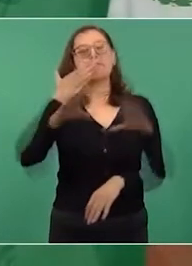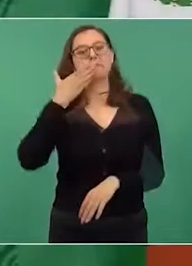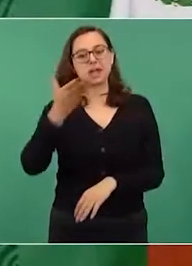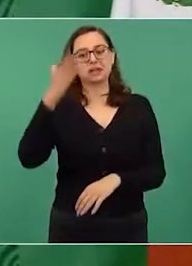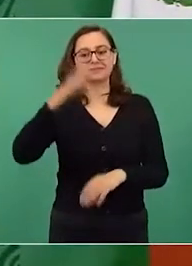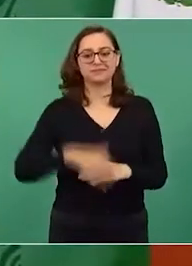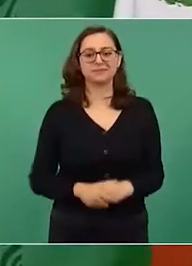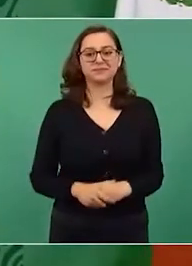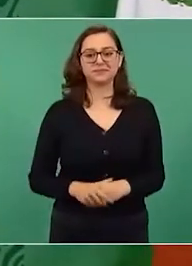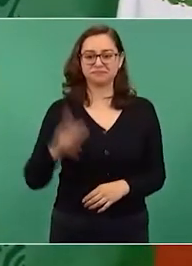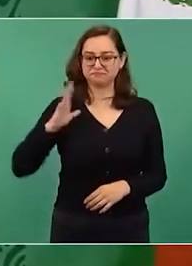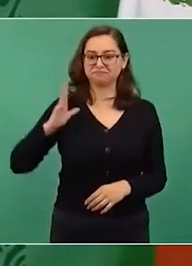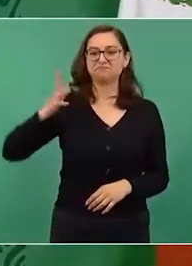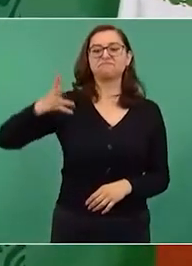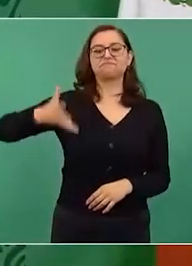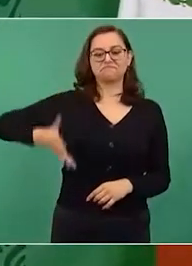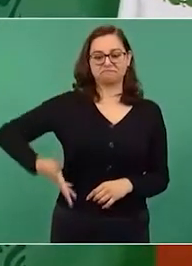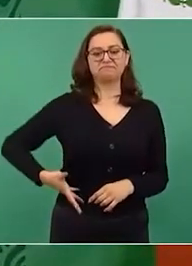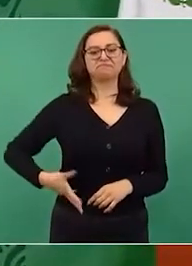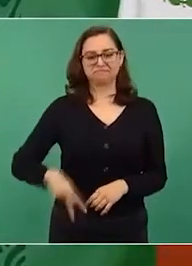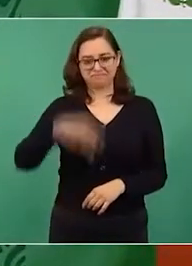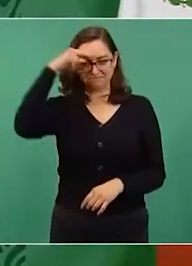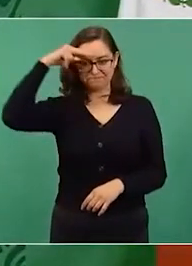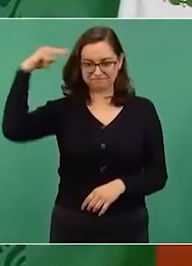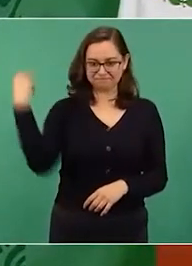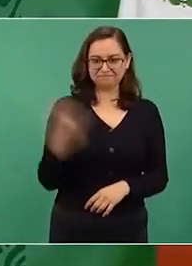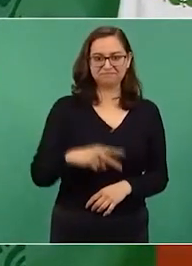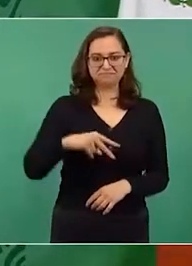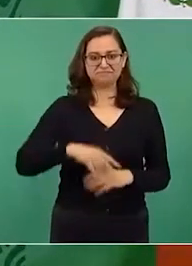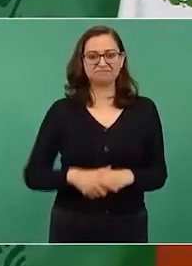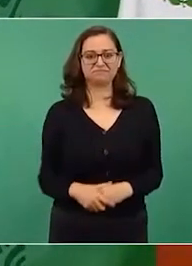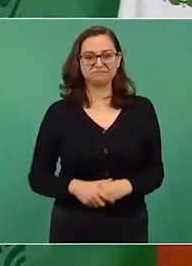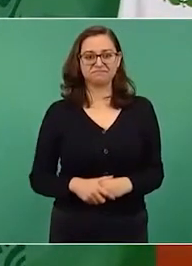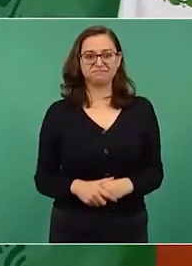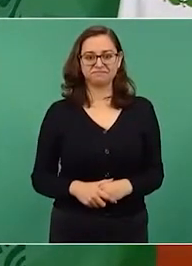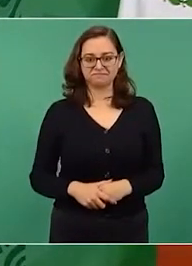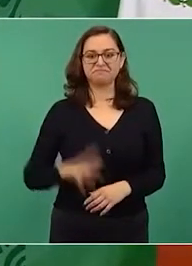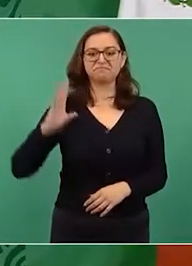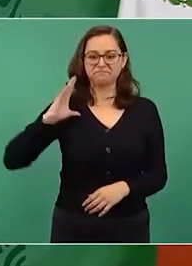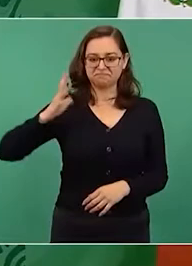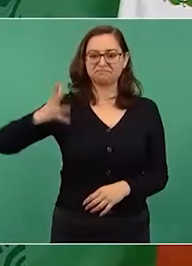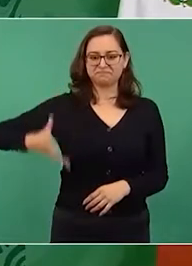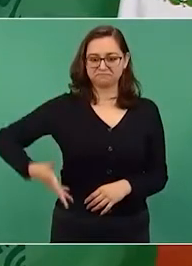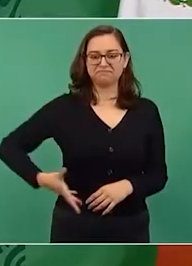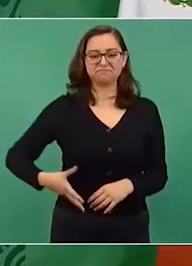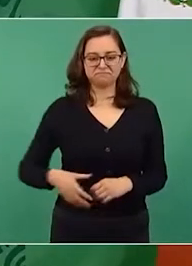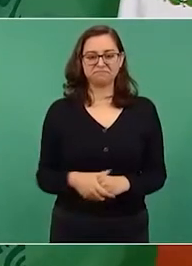y es un orgullo ser mexicano, un orgullo.